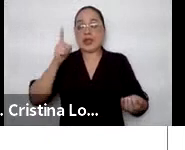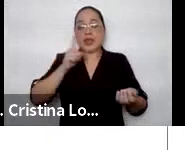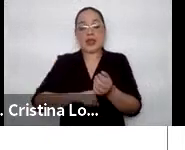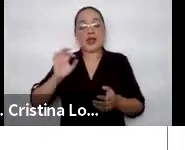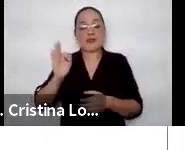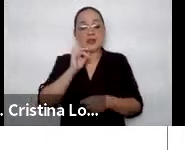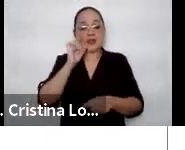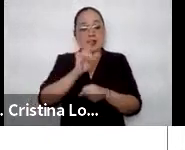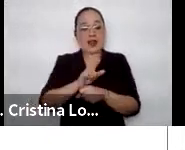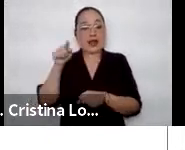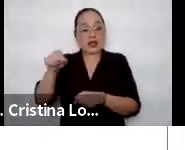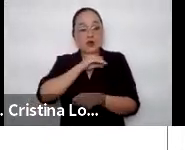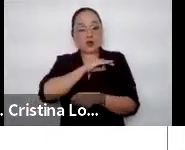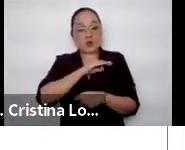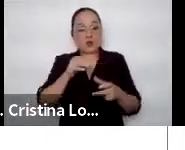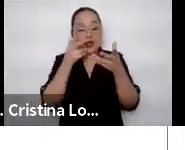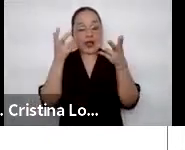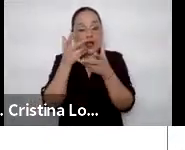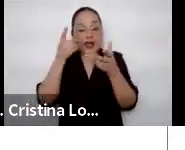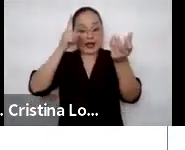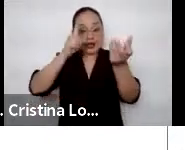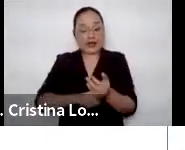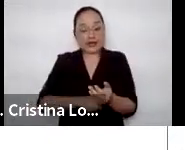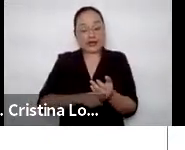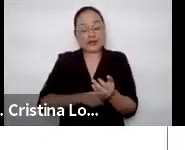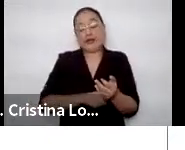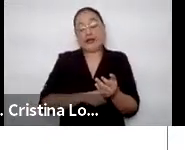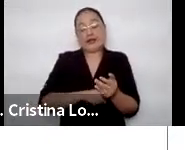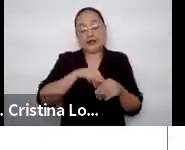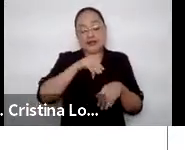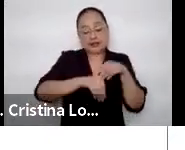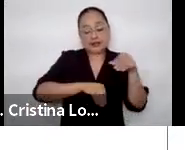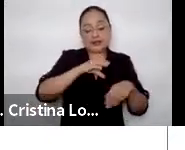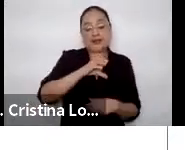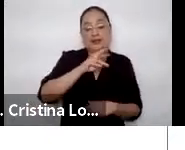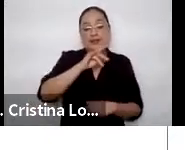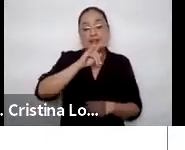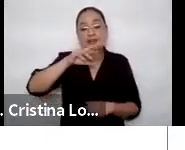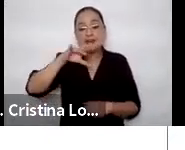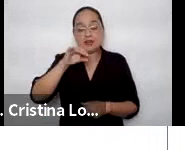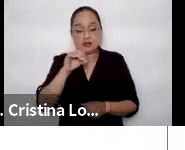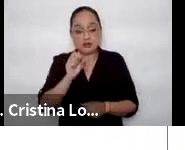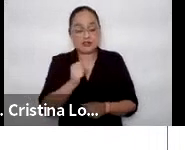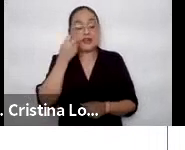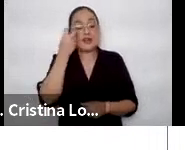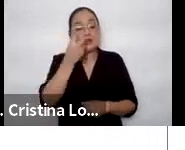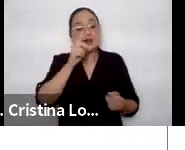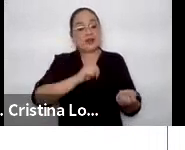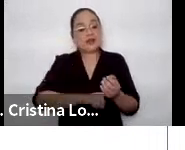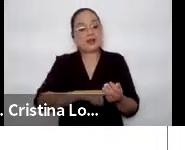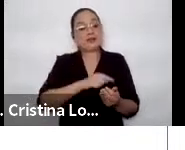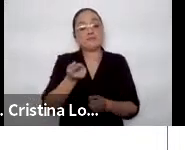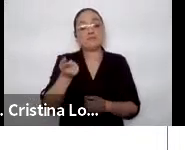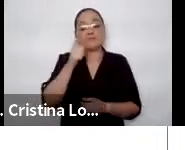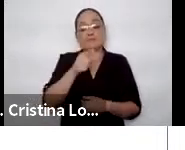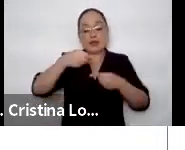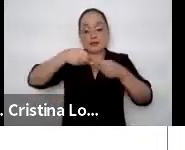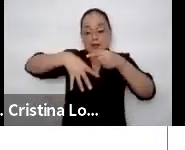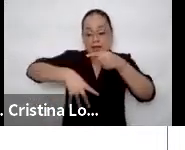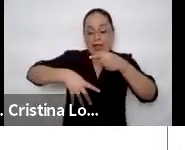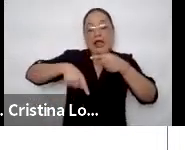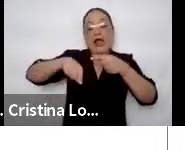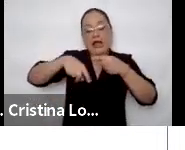pueden emitir criterios jurisprudenciales, es decir, obligatorios y que vinculen a los demás órganos